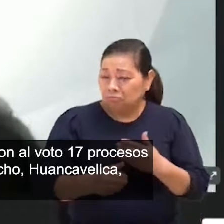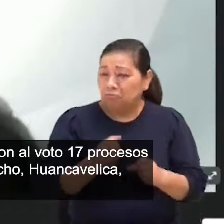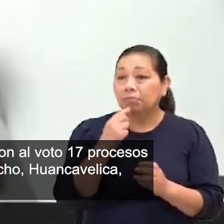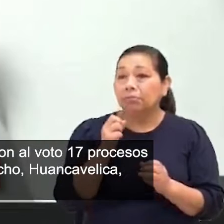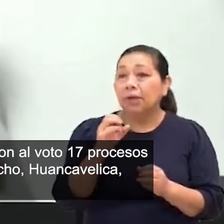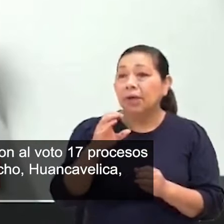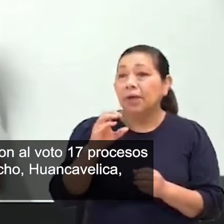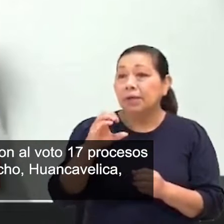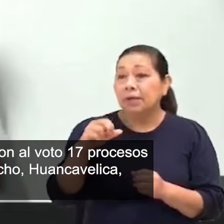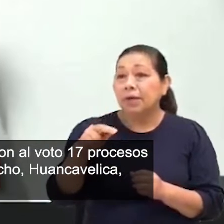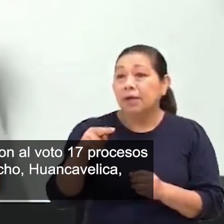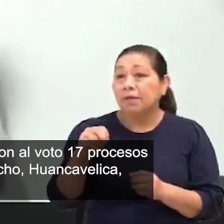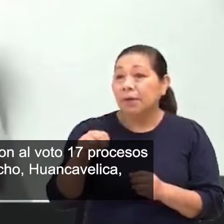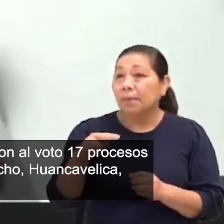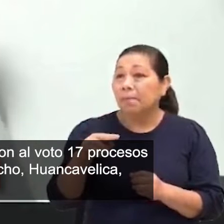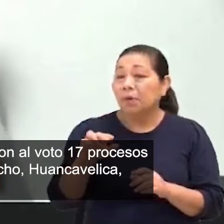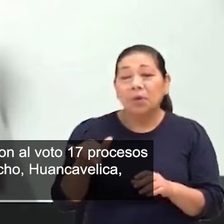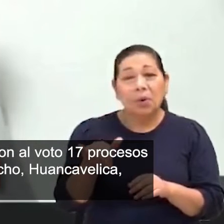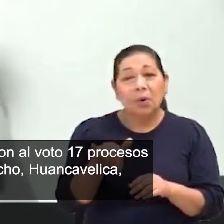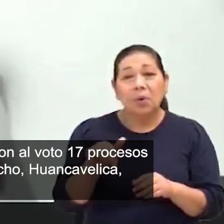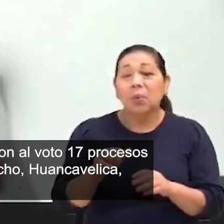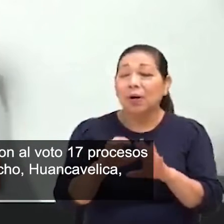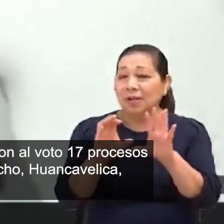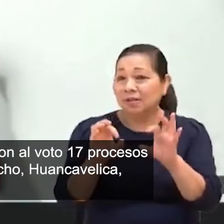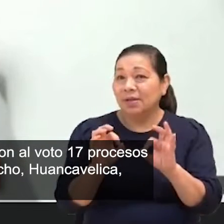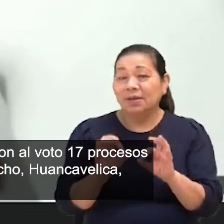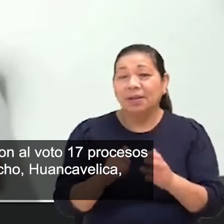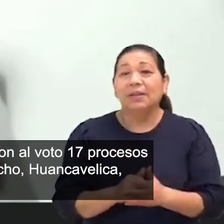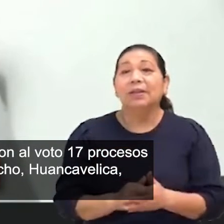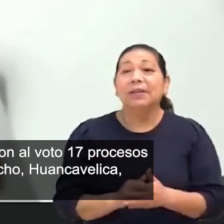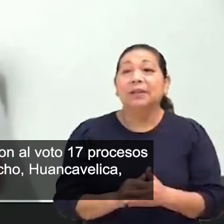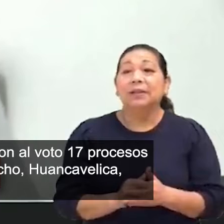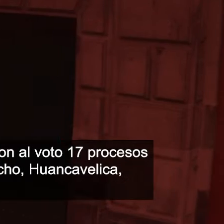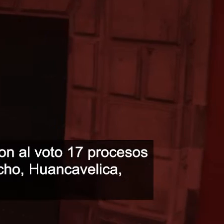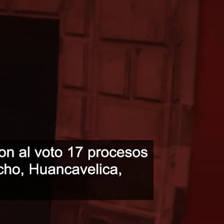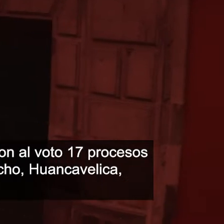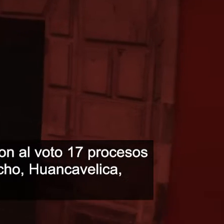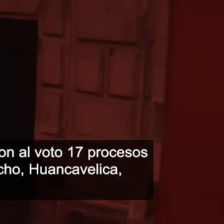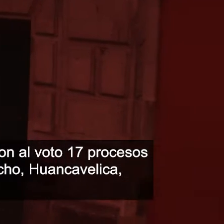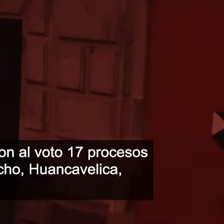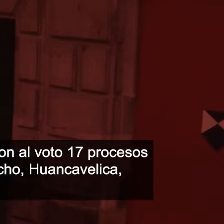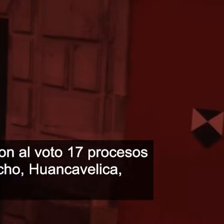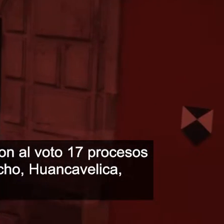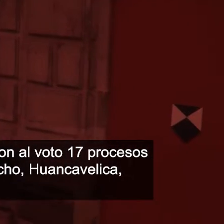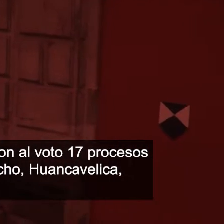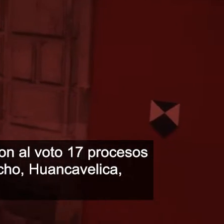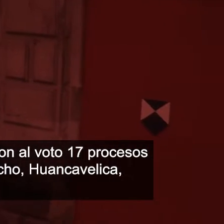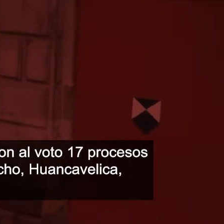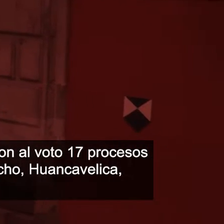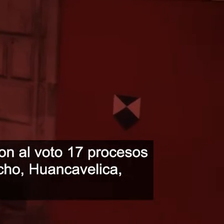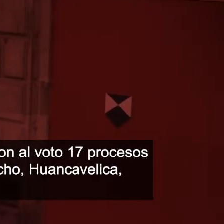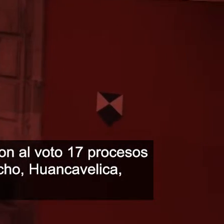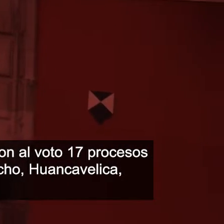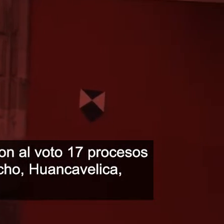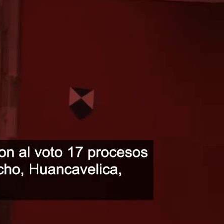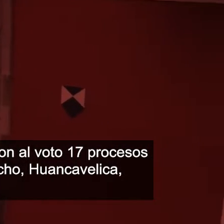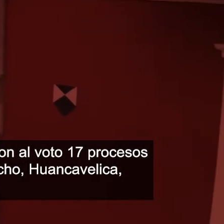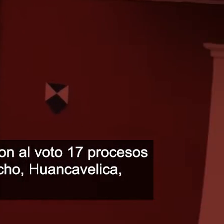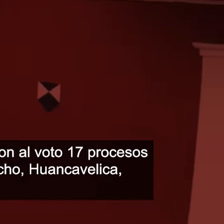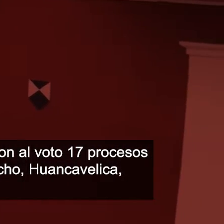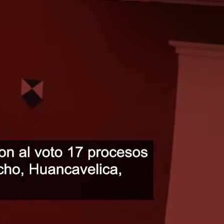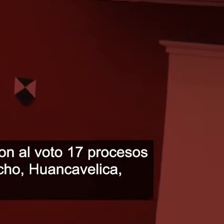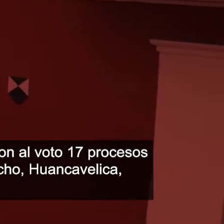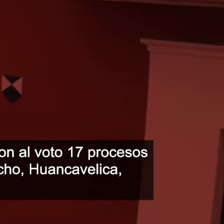allin tantiayta hispichinankupaq. Votanallapaq ñamsajirunku chunka hanchisniyuq amparo mañakuykunata. Hanchis habeas